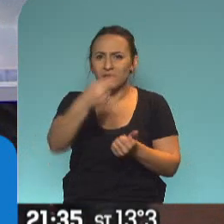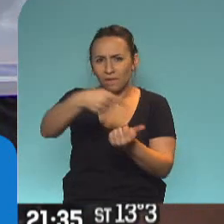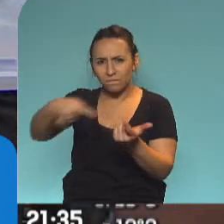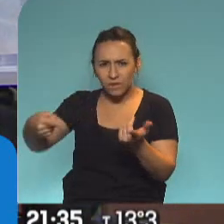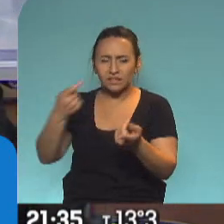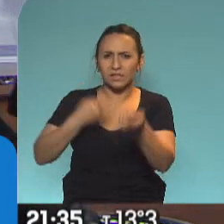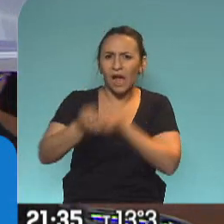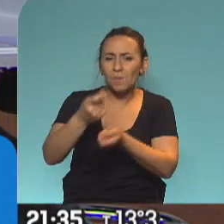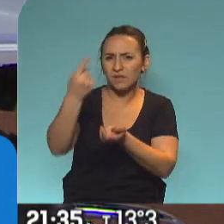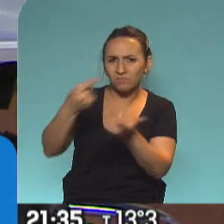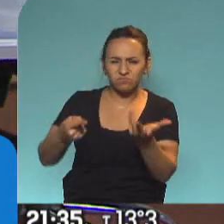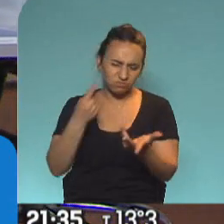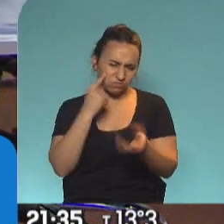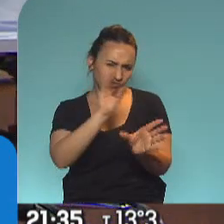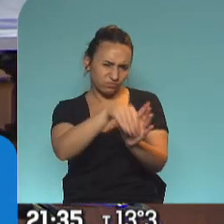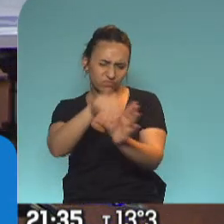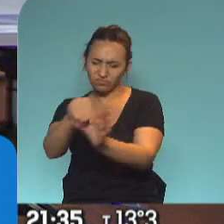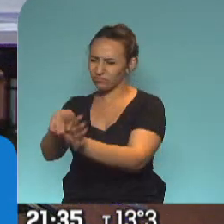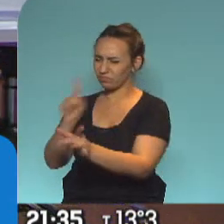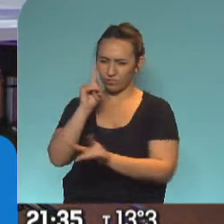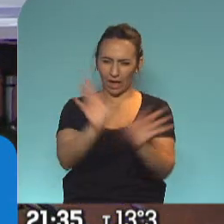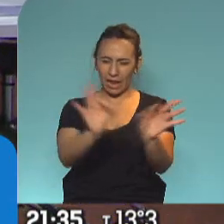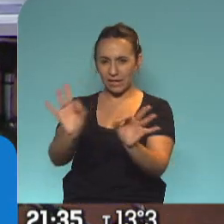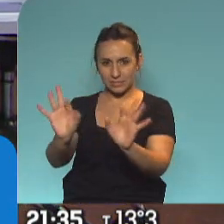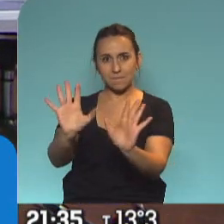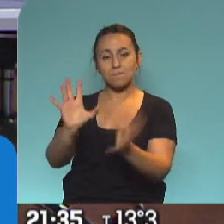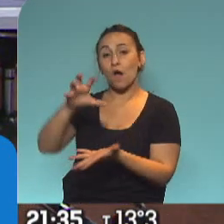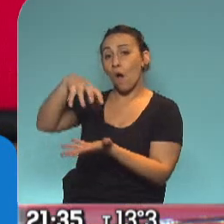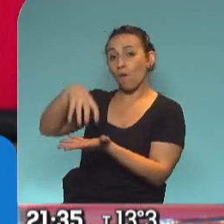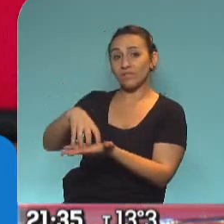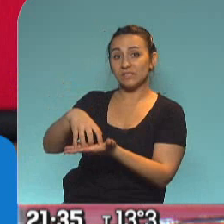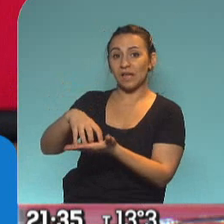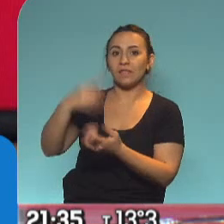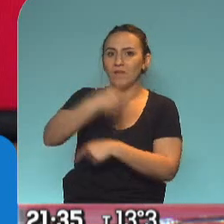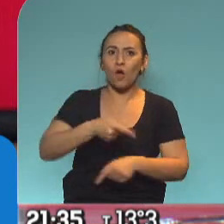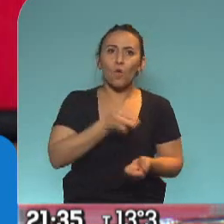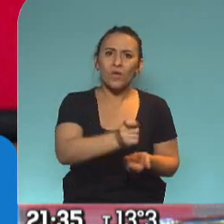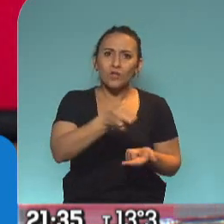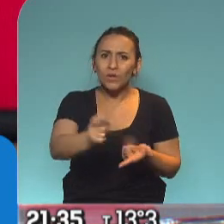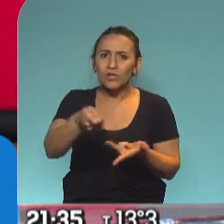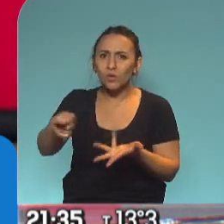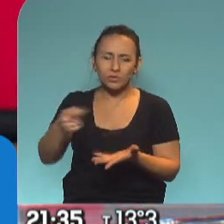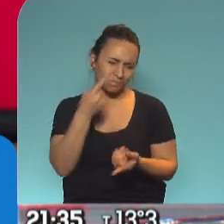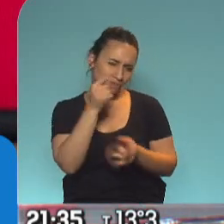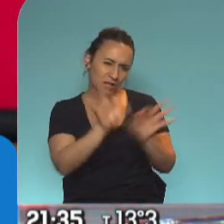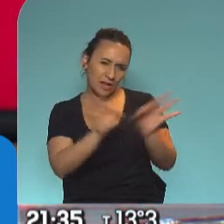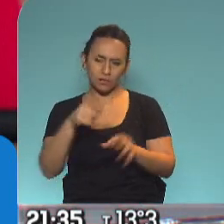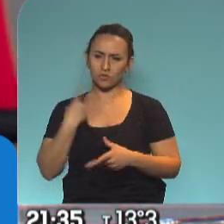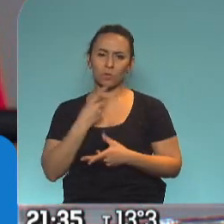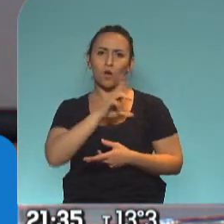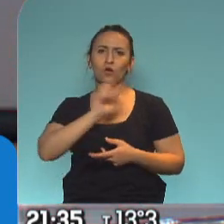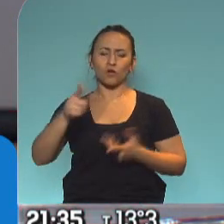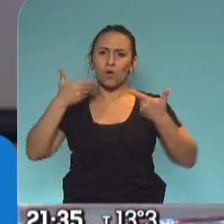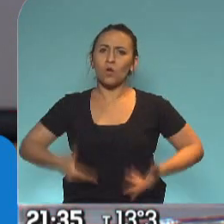las estrategias procesales que iba llevando la oficina en los diversos juicios. Tomamos algunas decisiones hasta ahora y